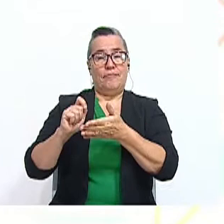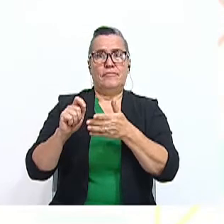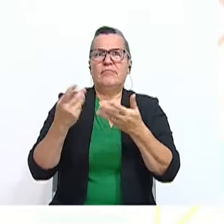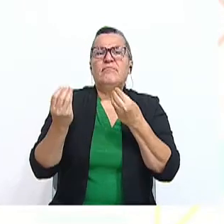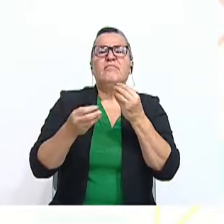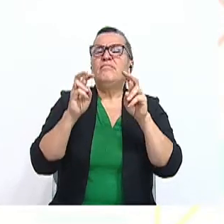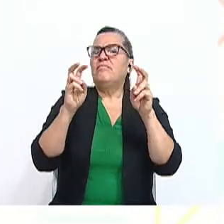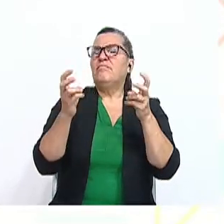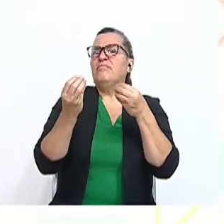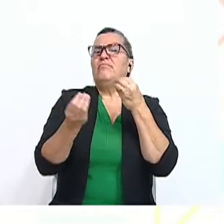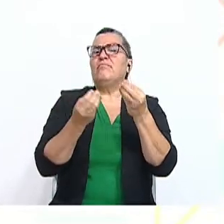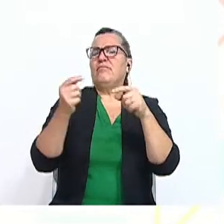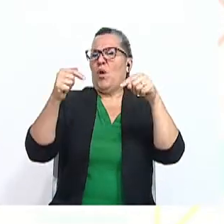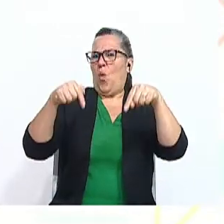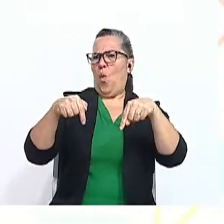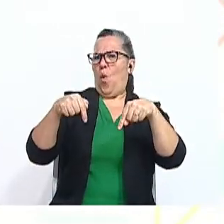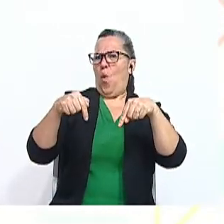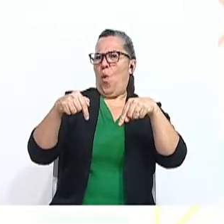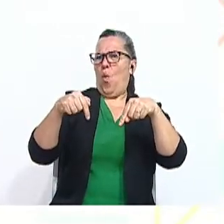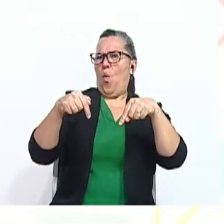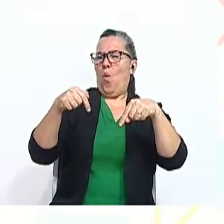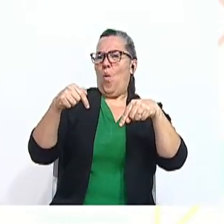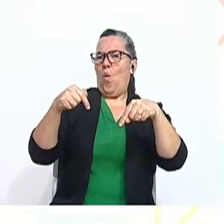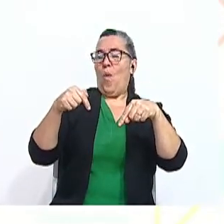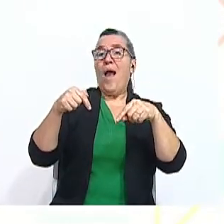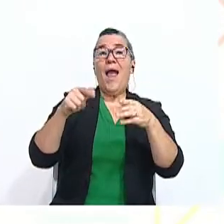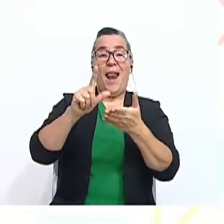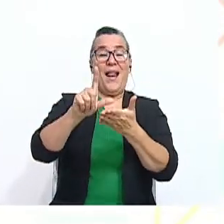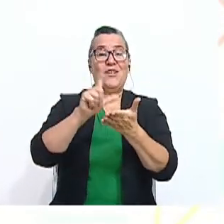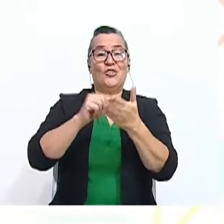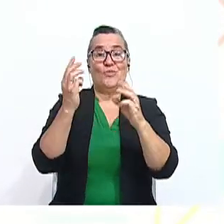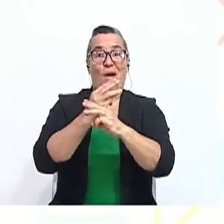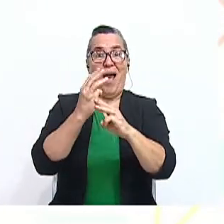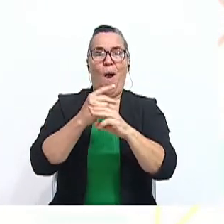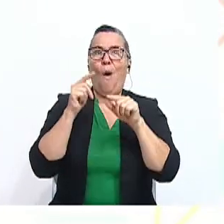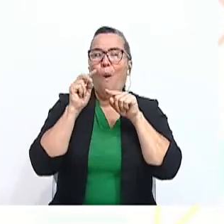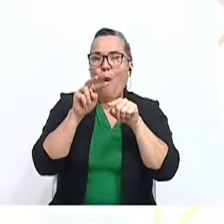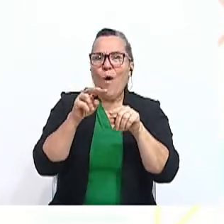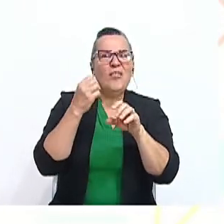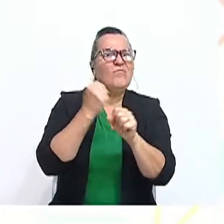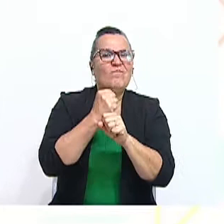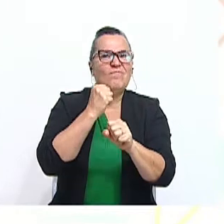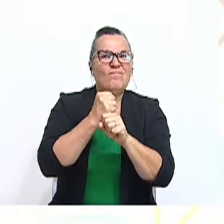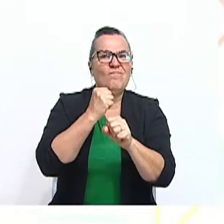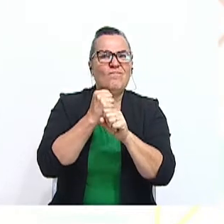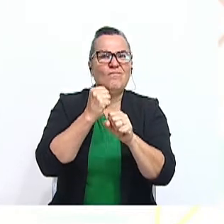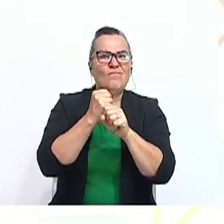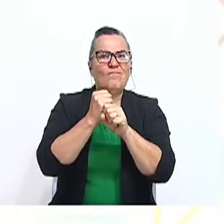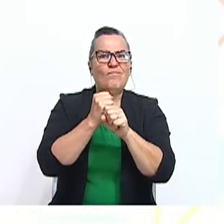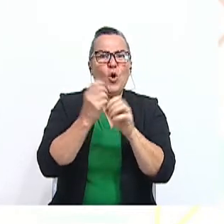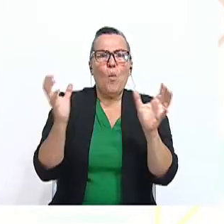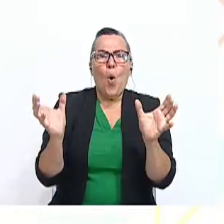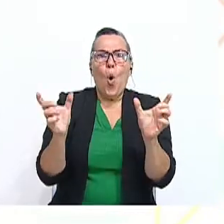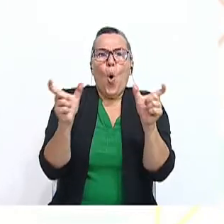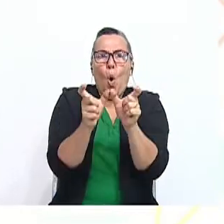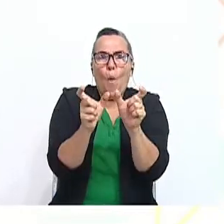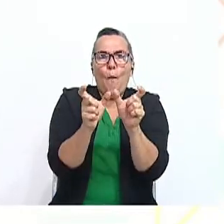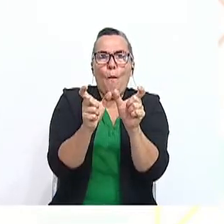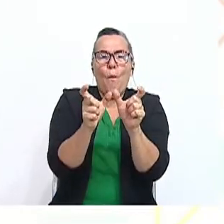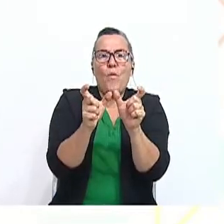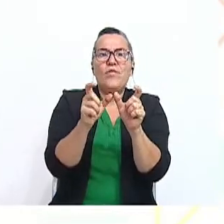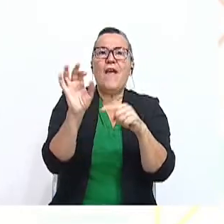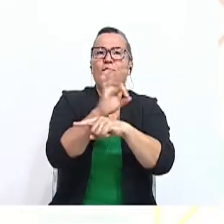tema vamos a abarcar el día de hoy en nuestra clase de matemática? Pues hoy vamos a trabajar con la composición de